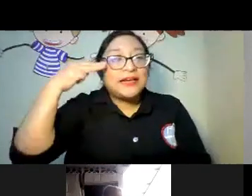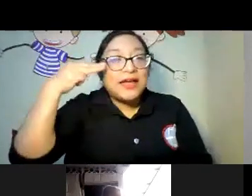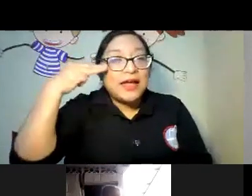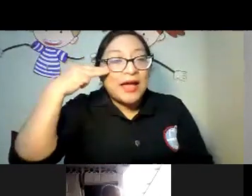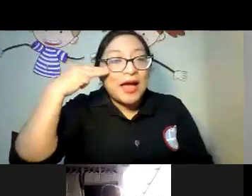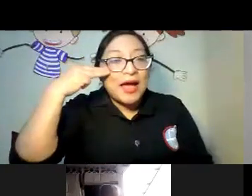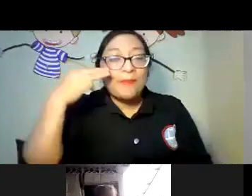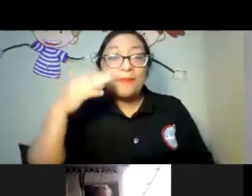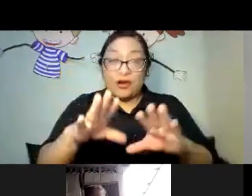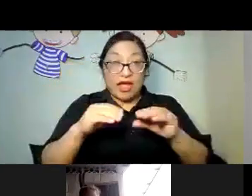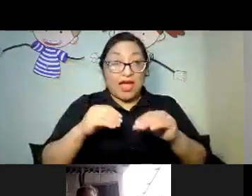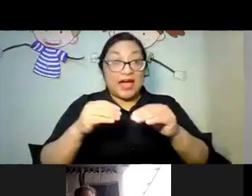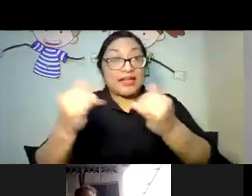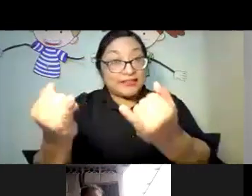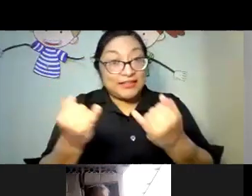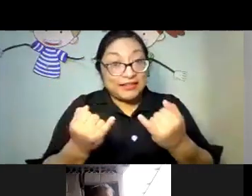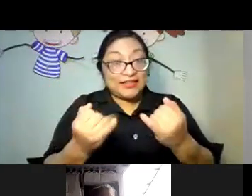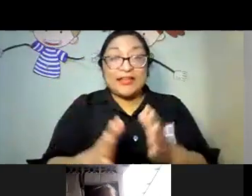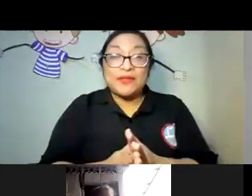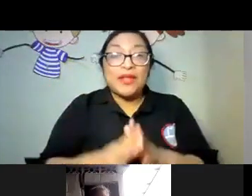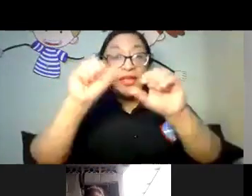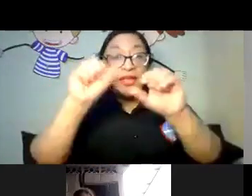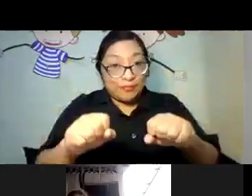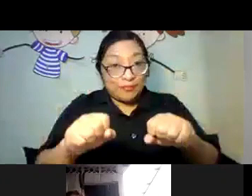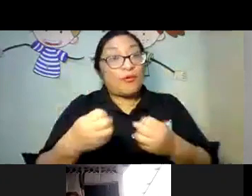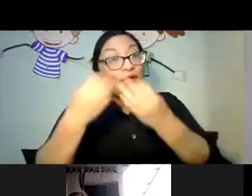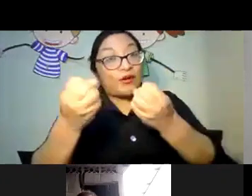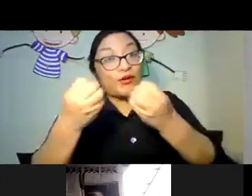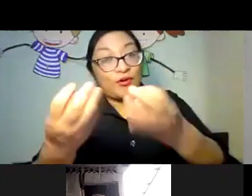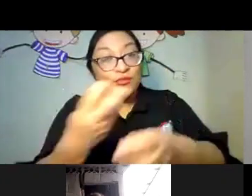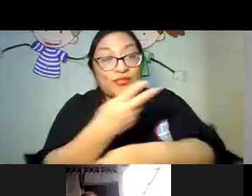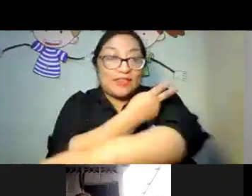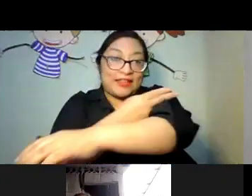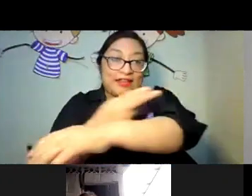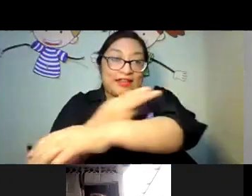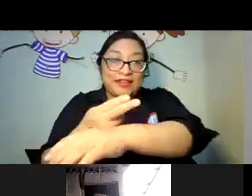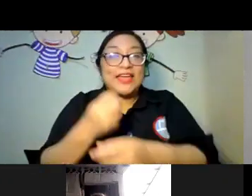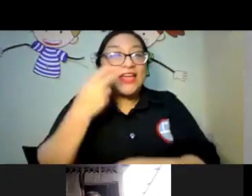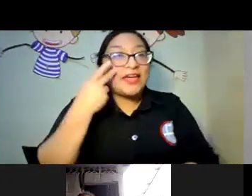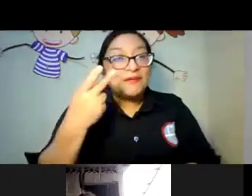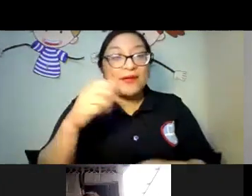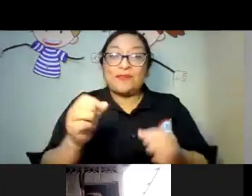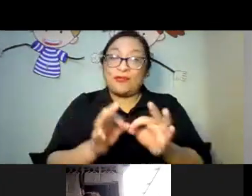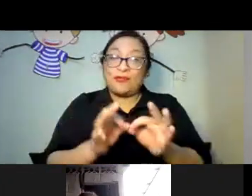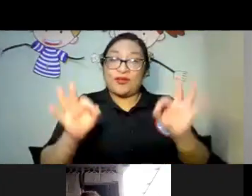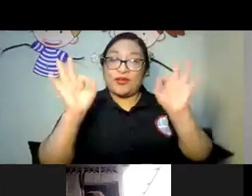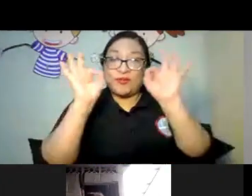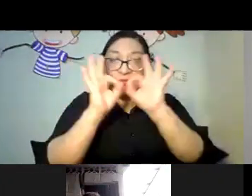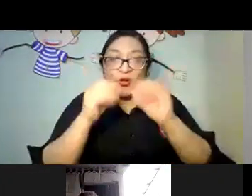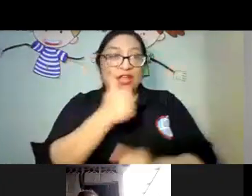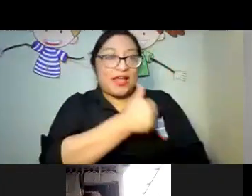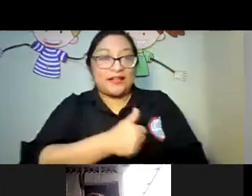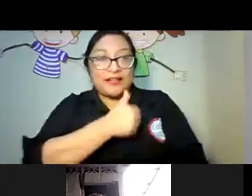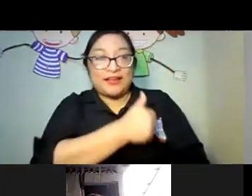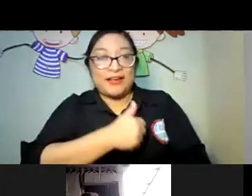haber compartido y socializado su historia de vida. Y vemos que es muy importante nuestra actitud,